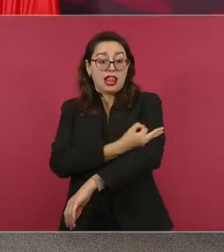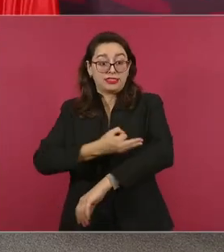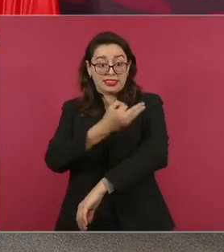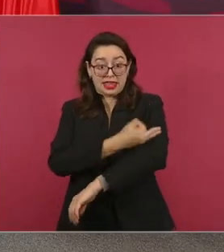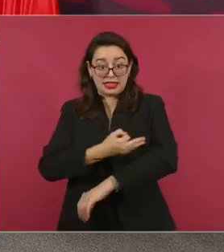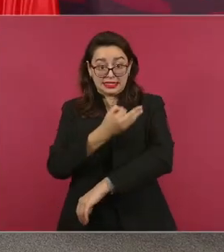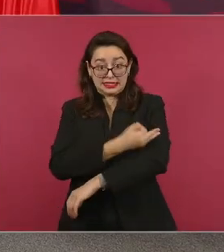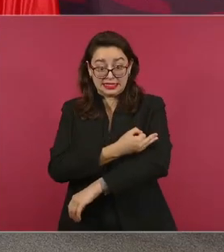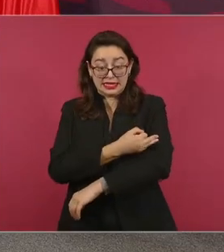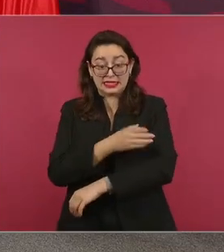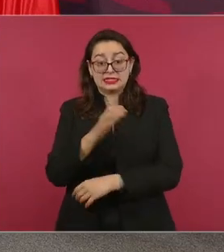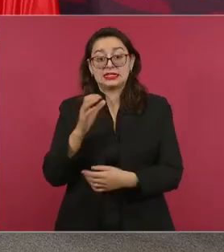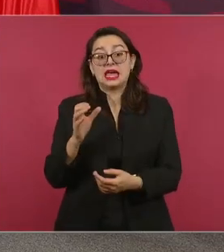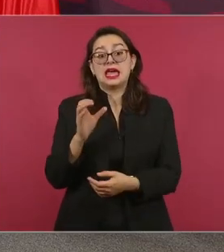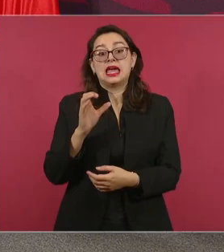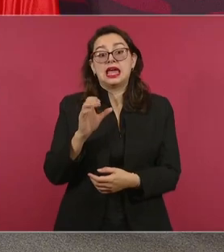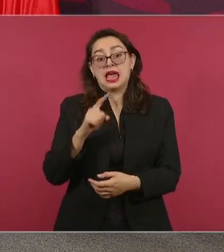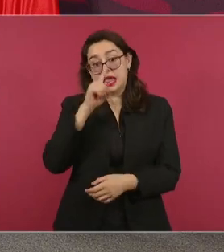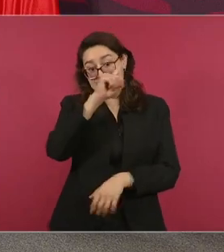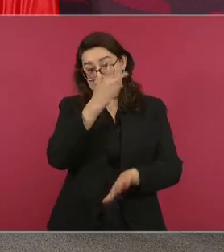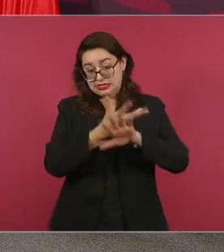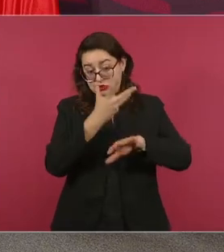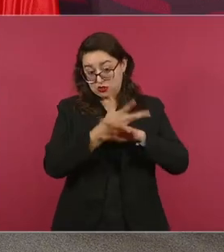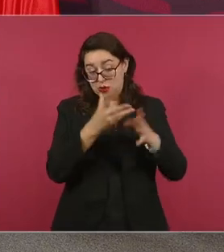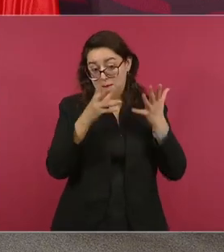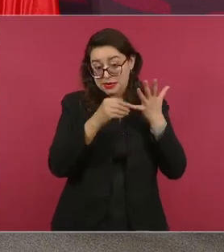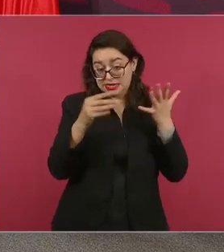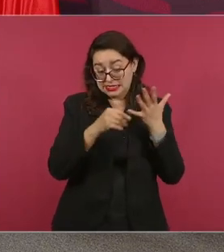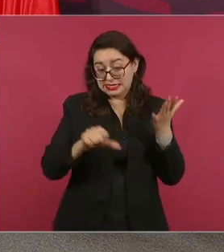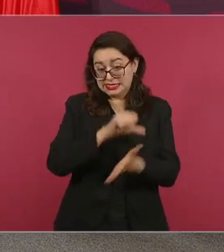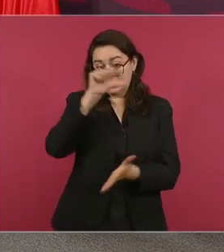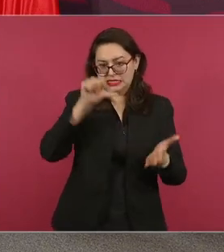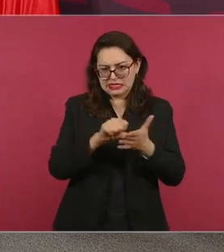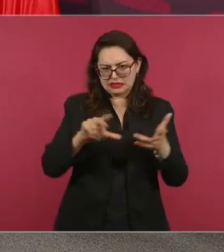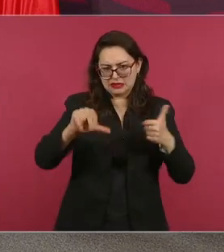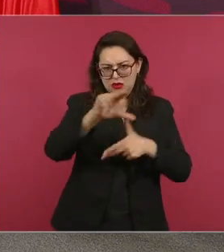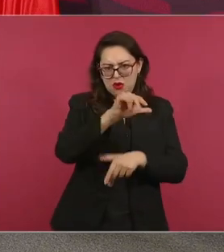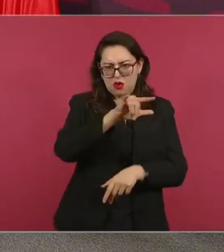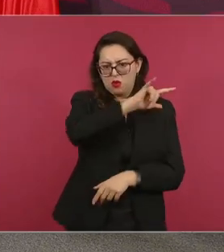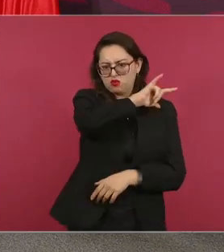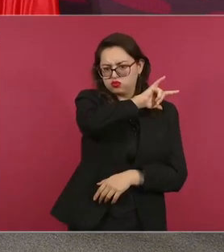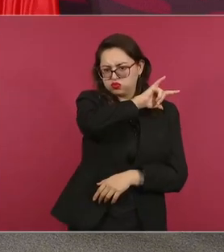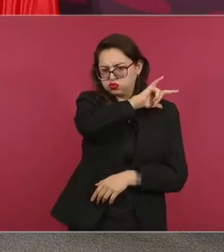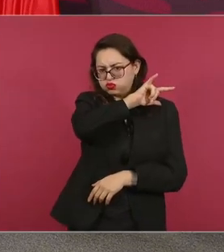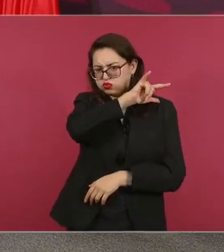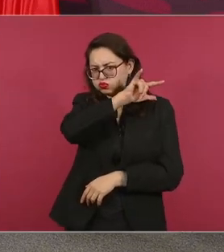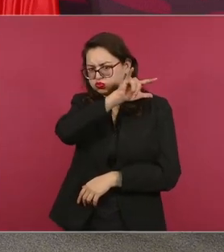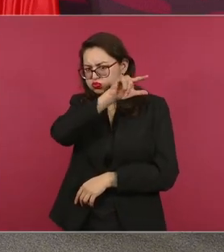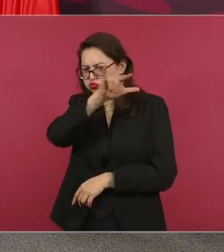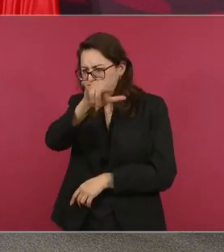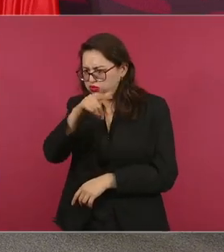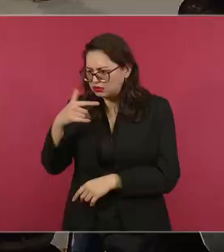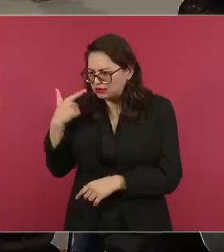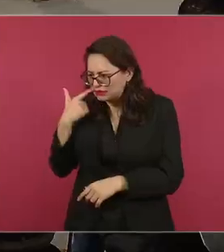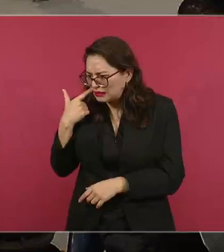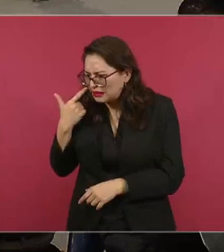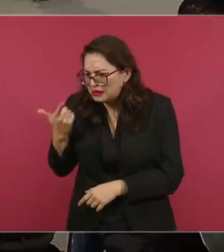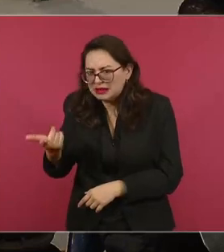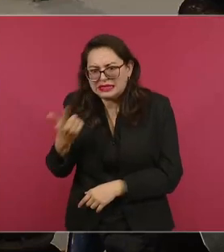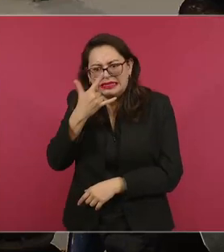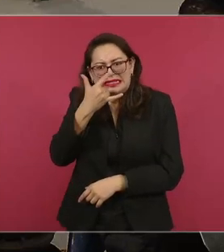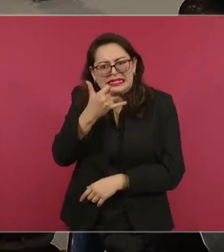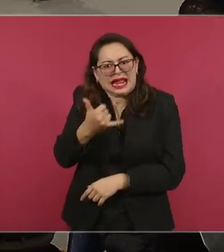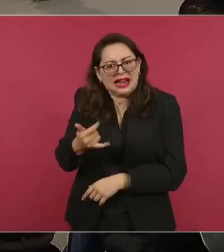Centro Nacional de Huracanes, con sede en Miami, Florida, realizó un vuelo de reconocimiento sobre este huracán, este